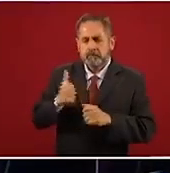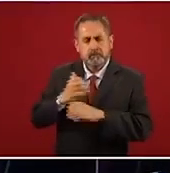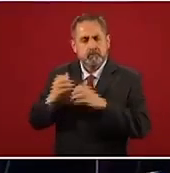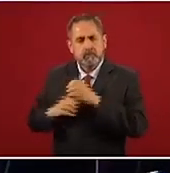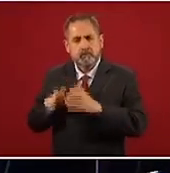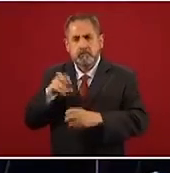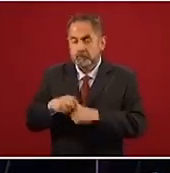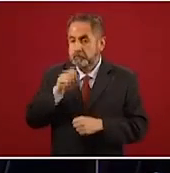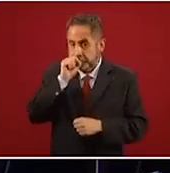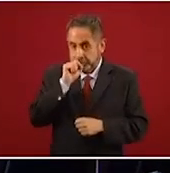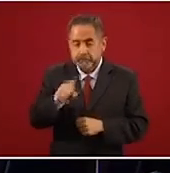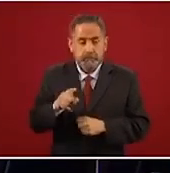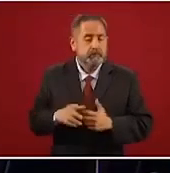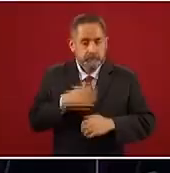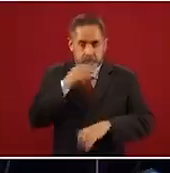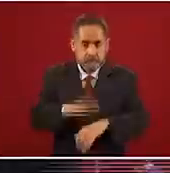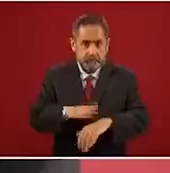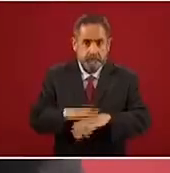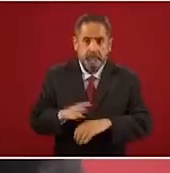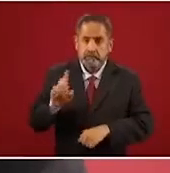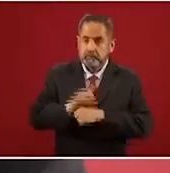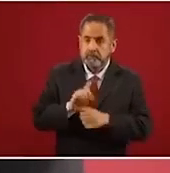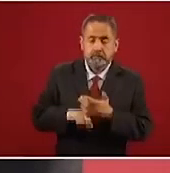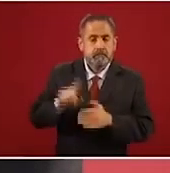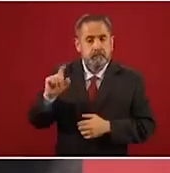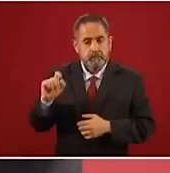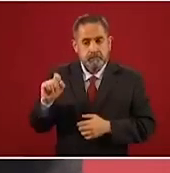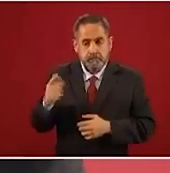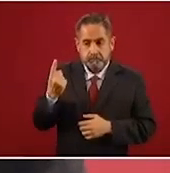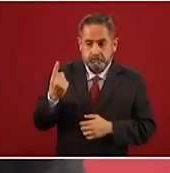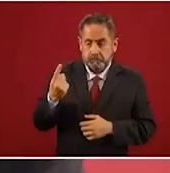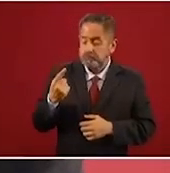También aquí les adelanto de que el 21 va a ser un año